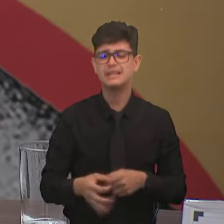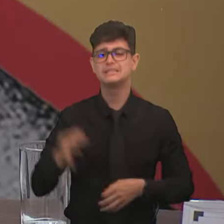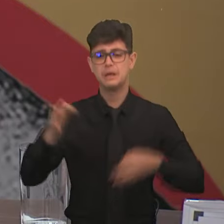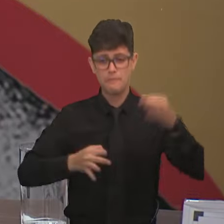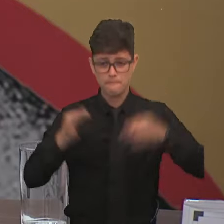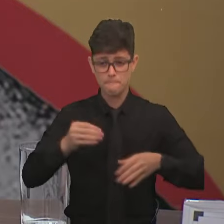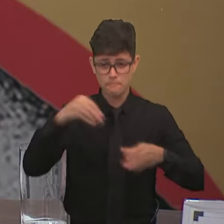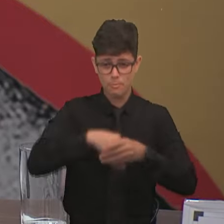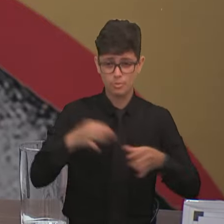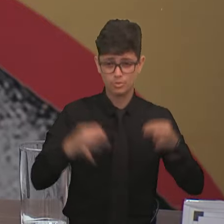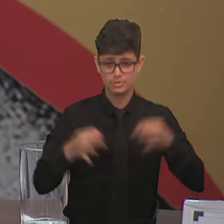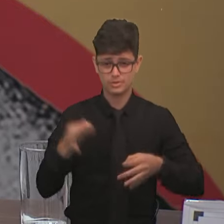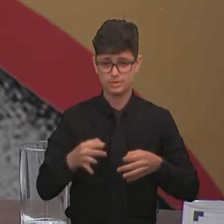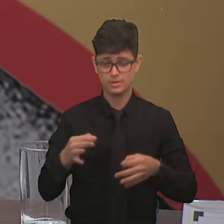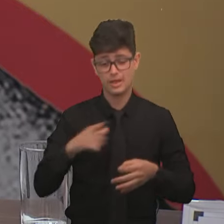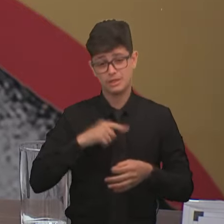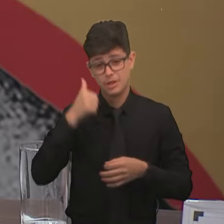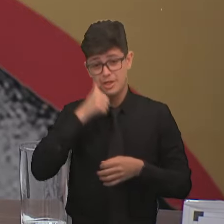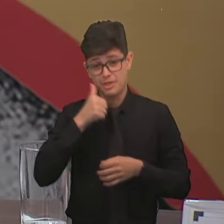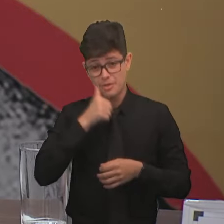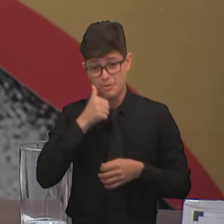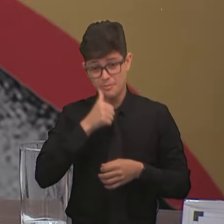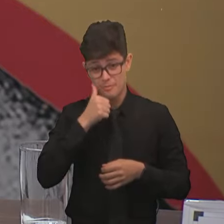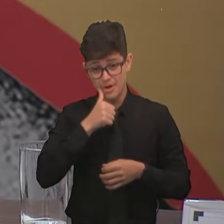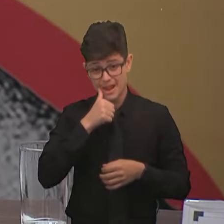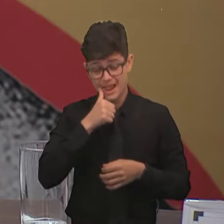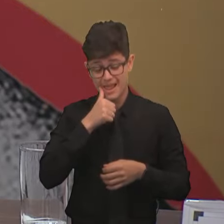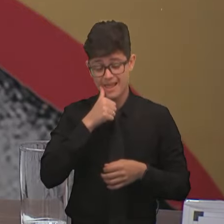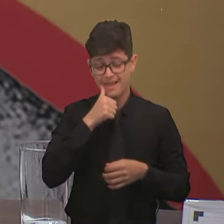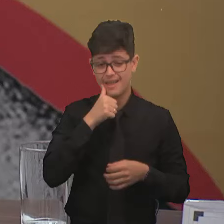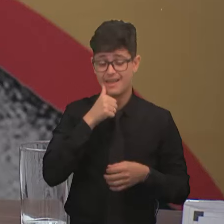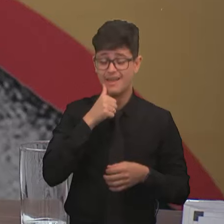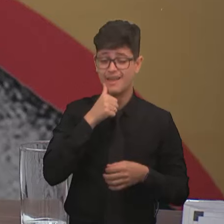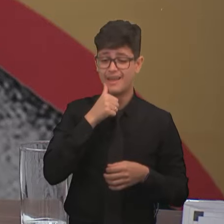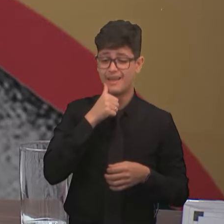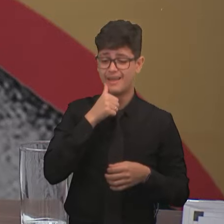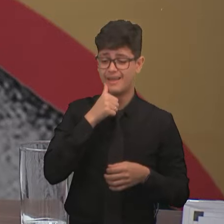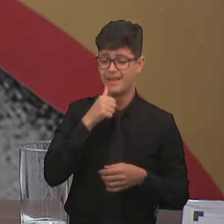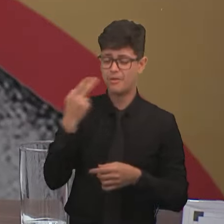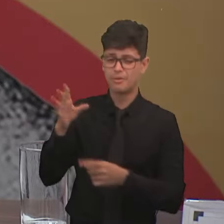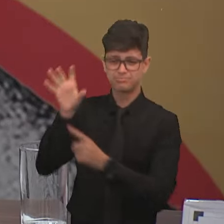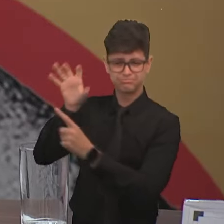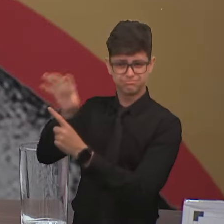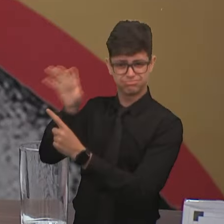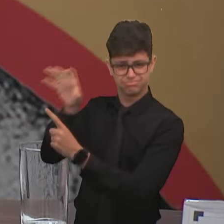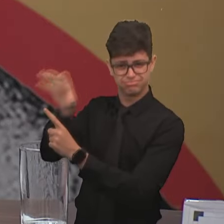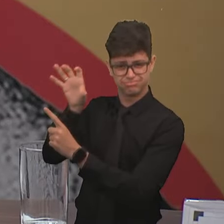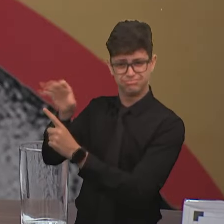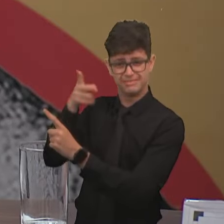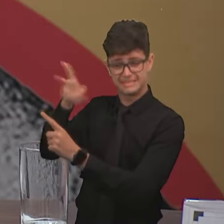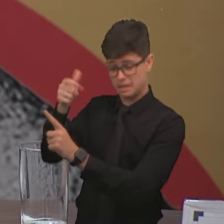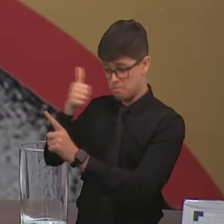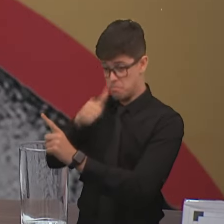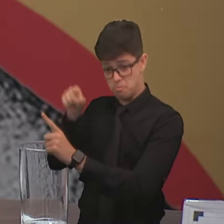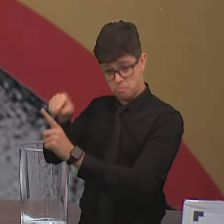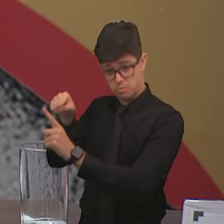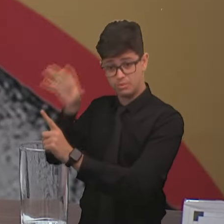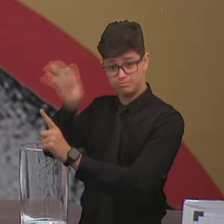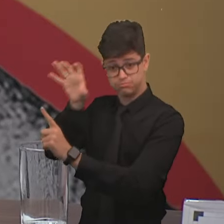periodistas o oponentes políticos. Las mujeres han sido un alvo por